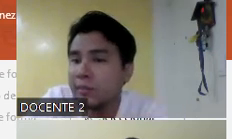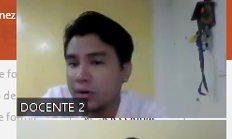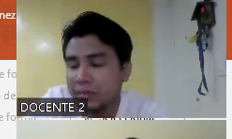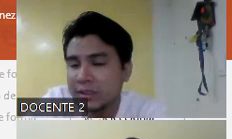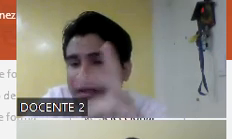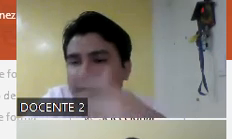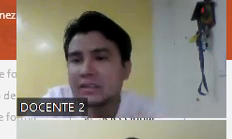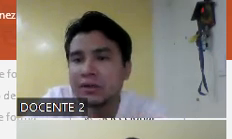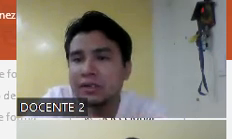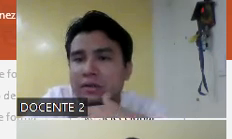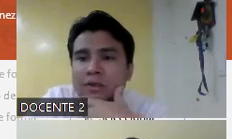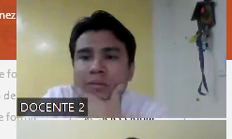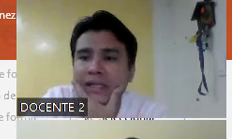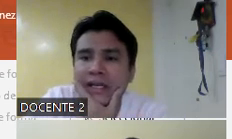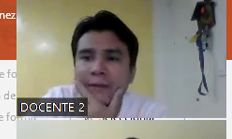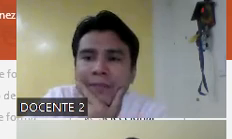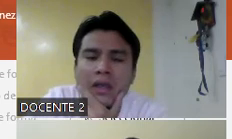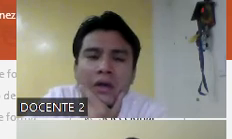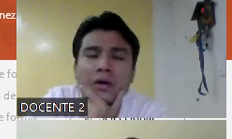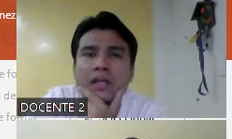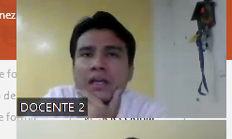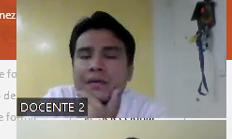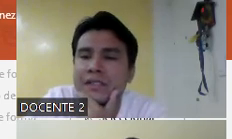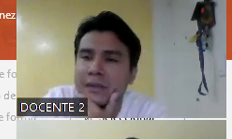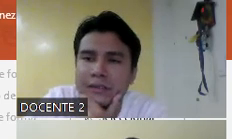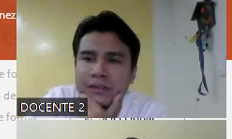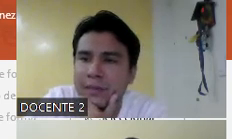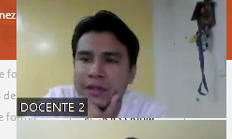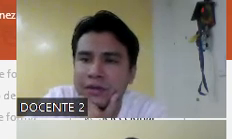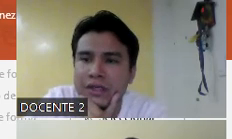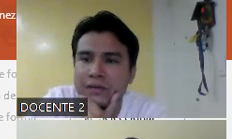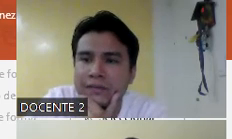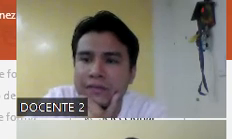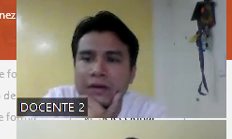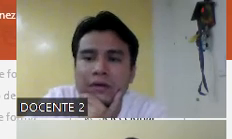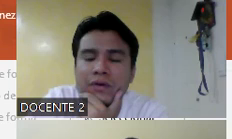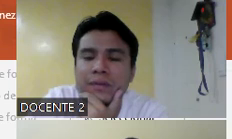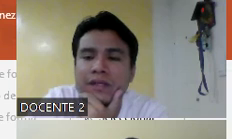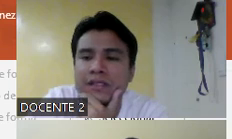por ejemplo, las personas que ahorita estoy viendo en pantalla, Jorge diga, no, ese vaso está medio lleno.